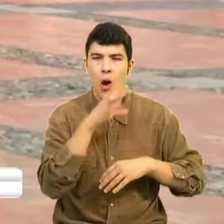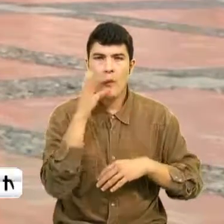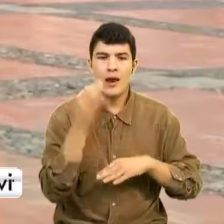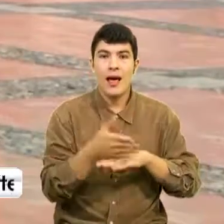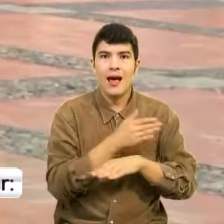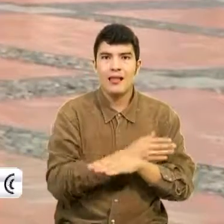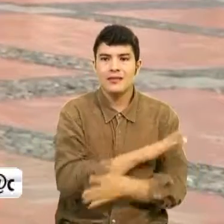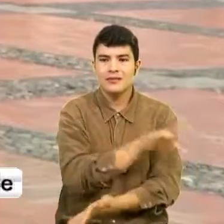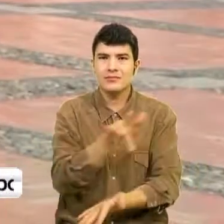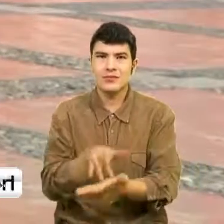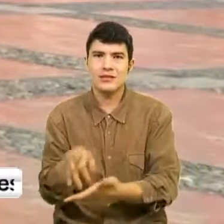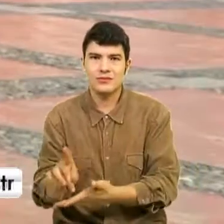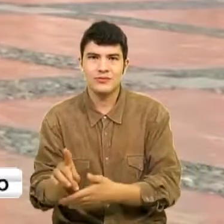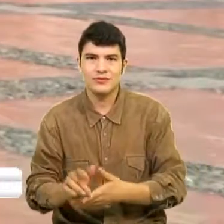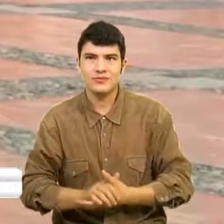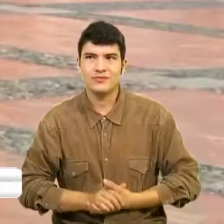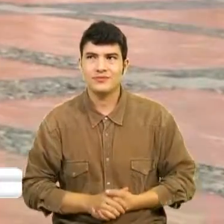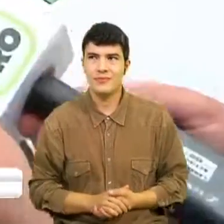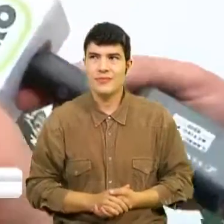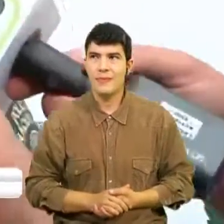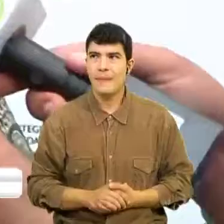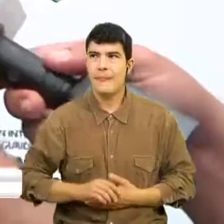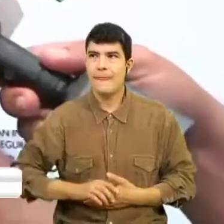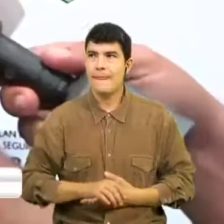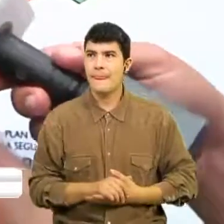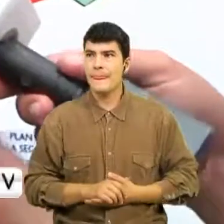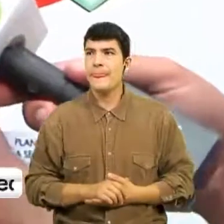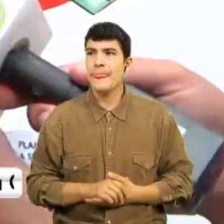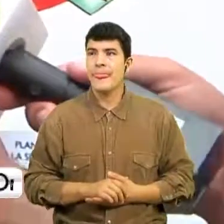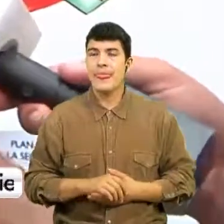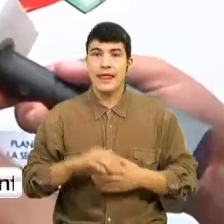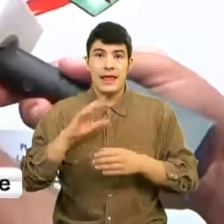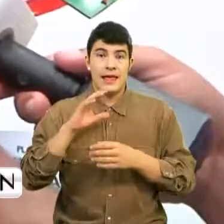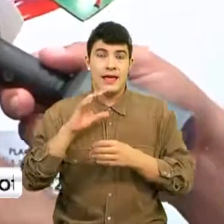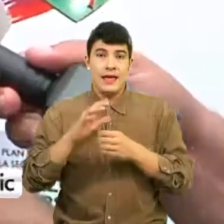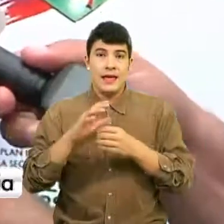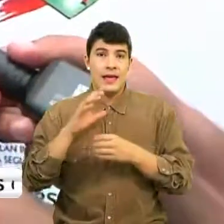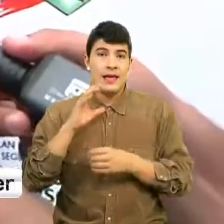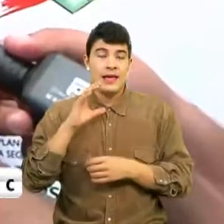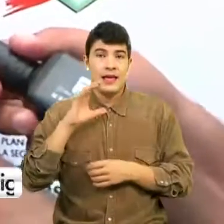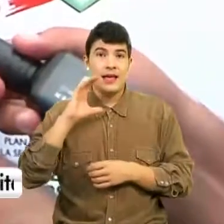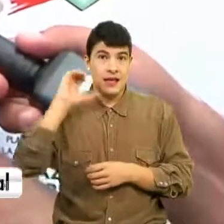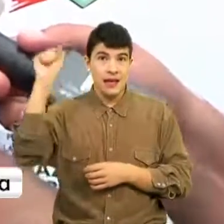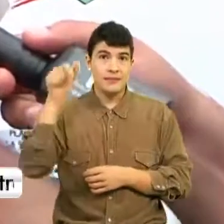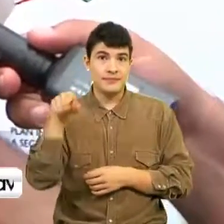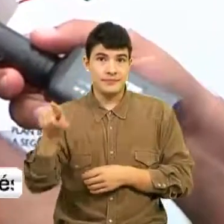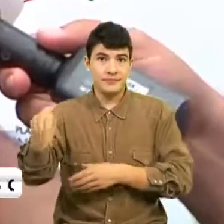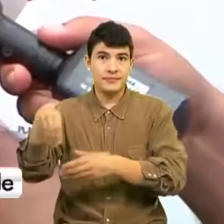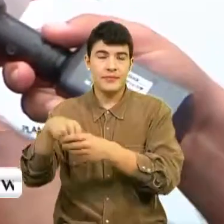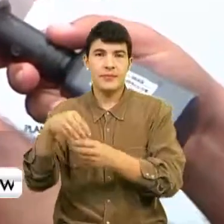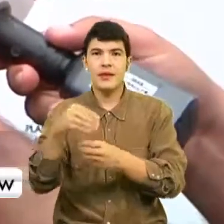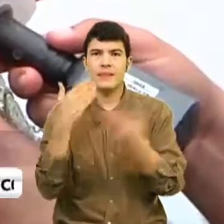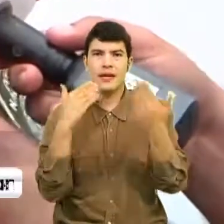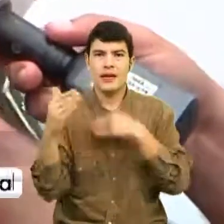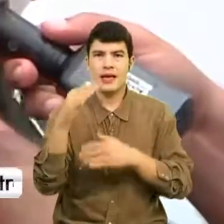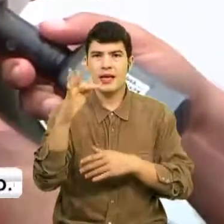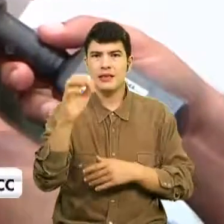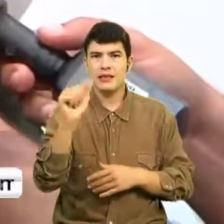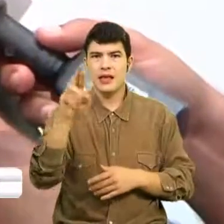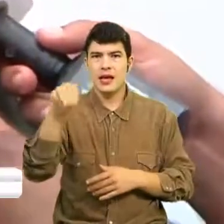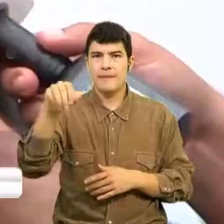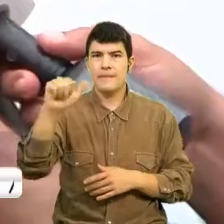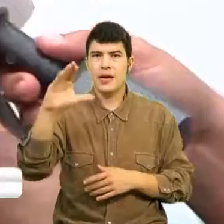había llegado en el carmen en la vereda tabacal hay un intento de hurto a un señor de una